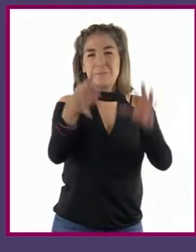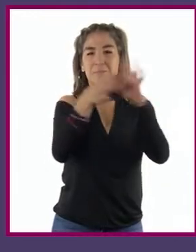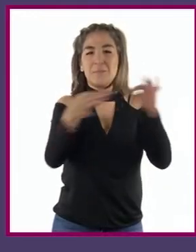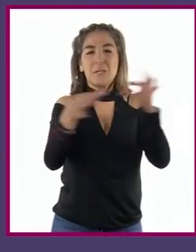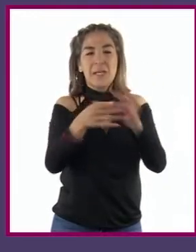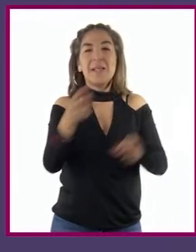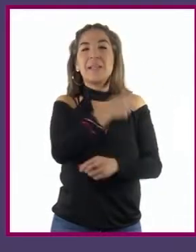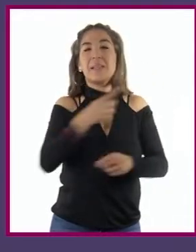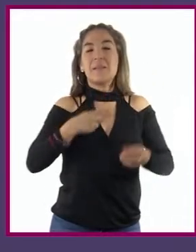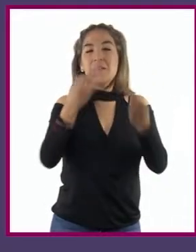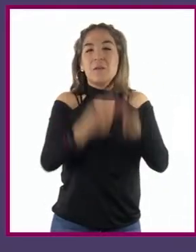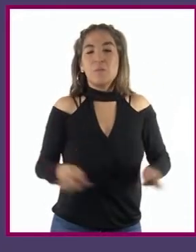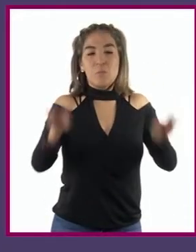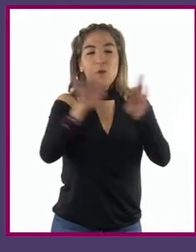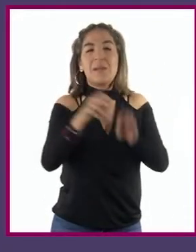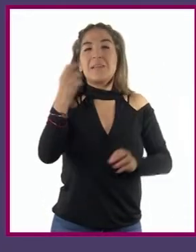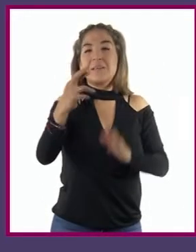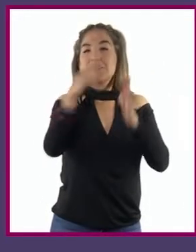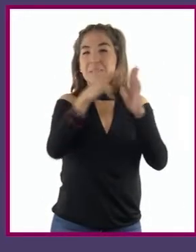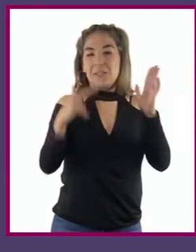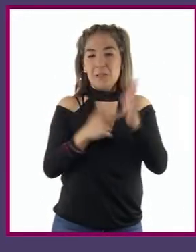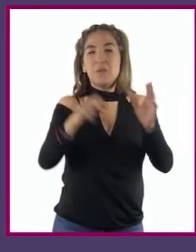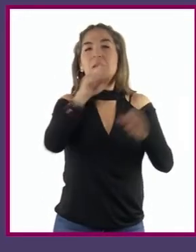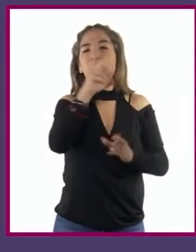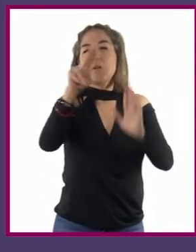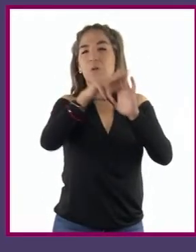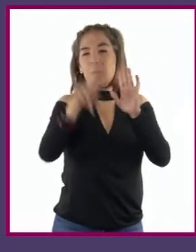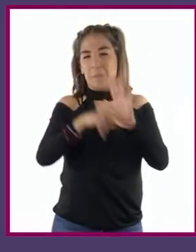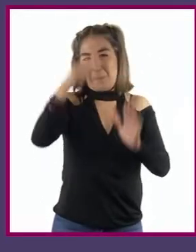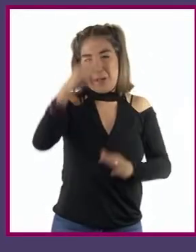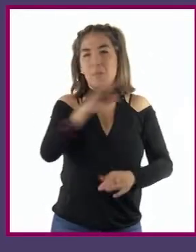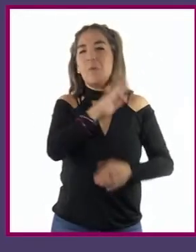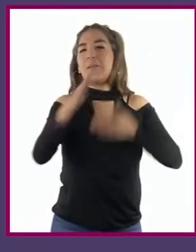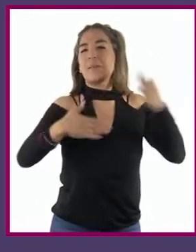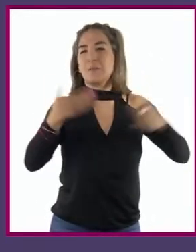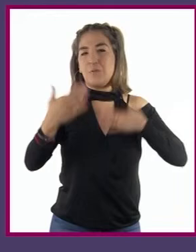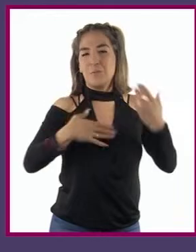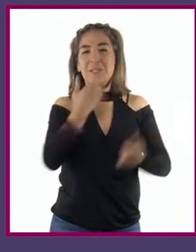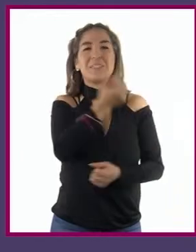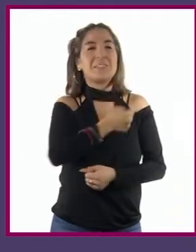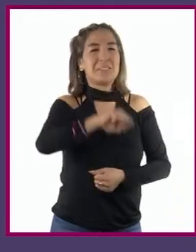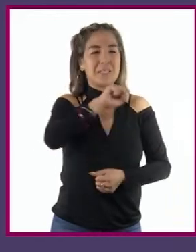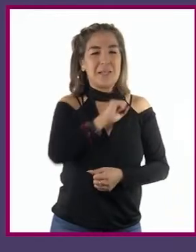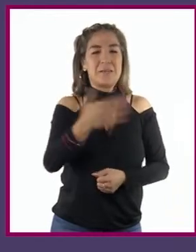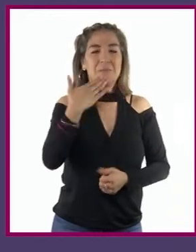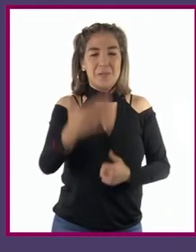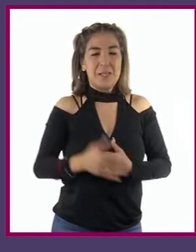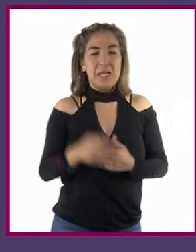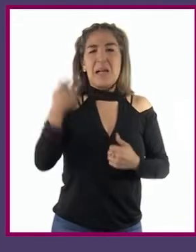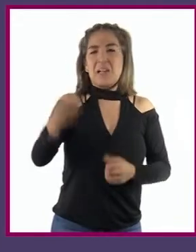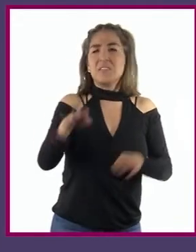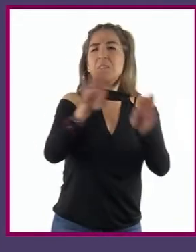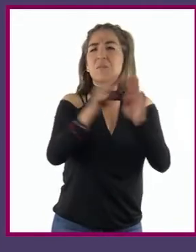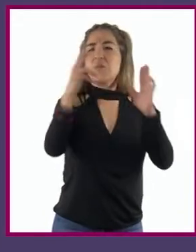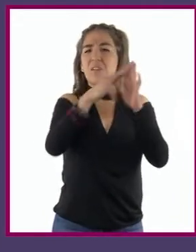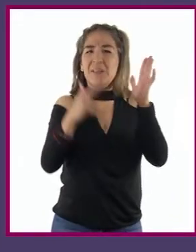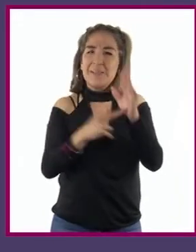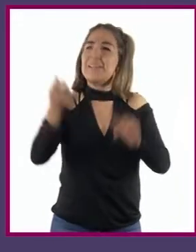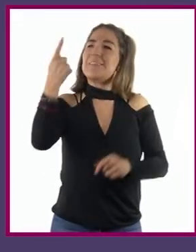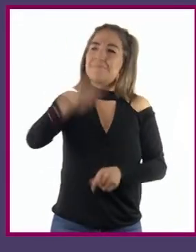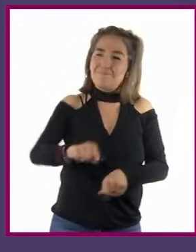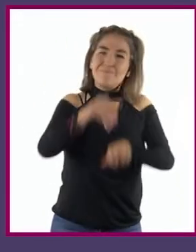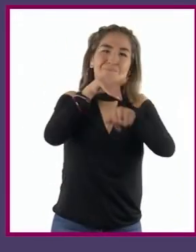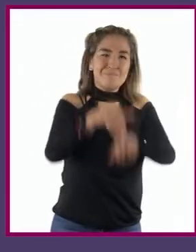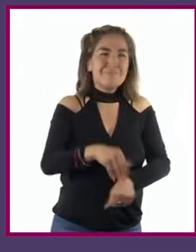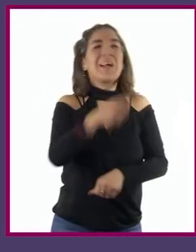la importancia de seguir las reglas y las normas para tener una sana convivencia. Todas estas reglas que seguimos comúnmente deben